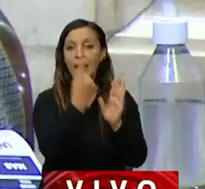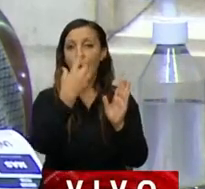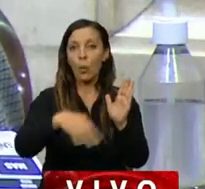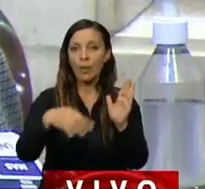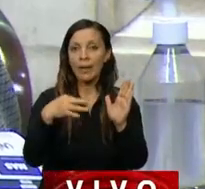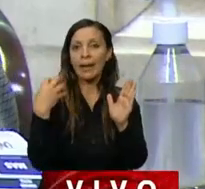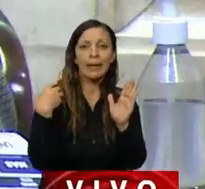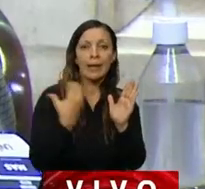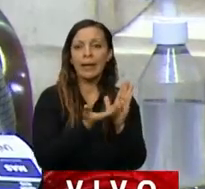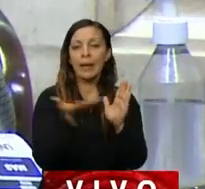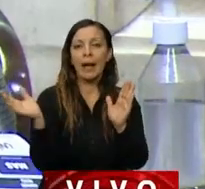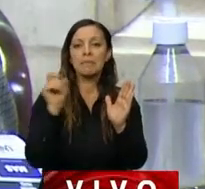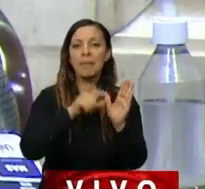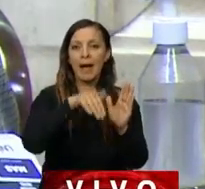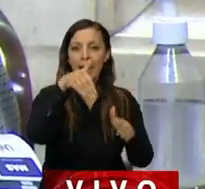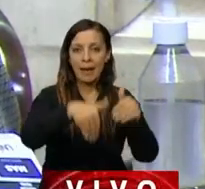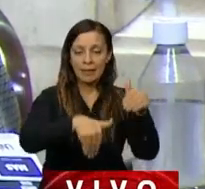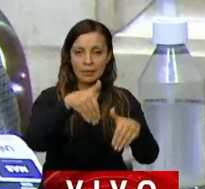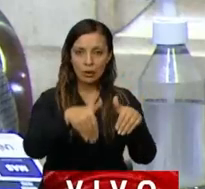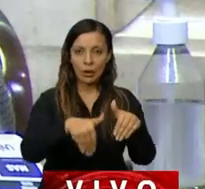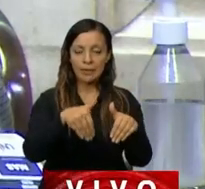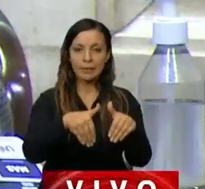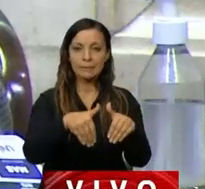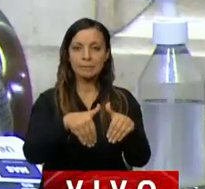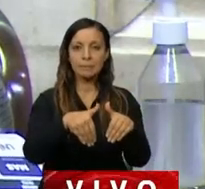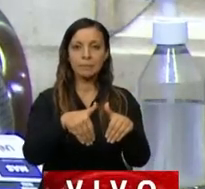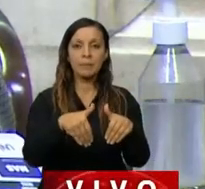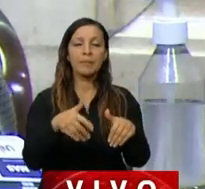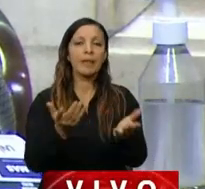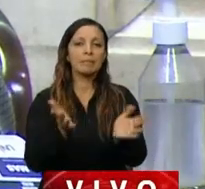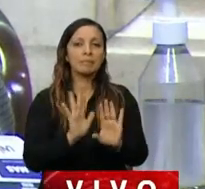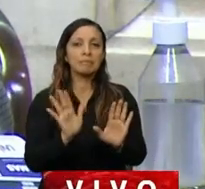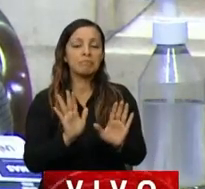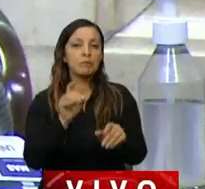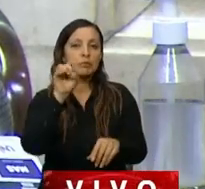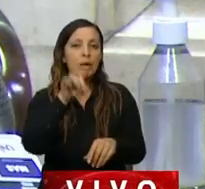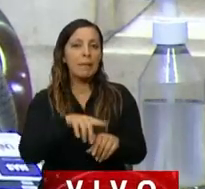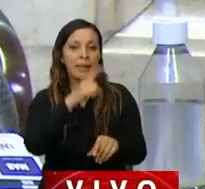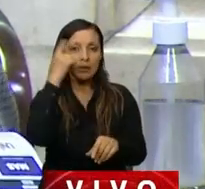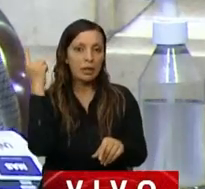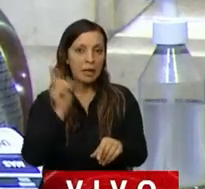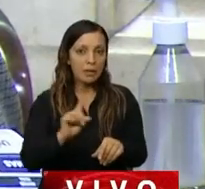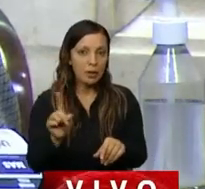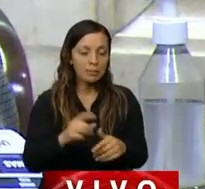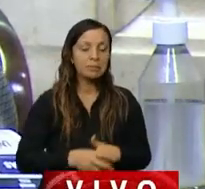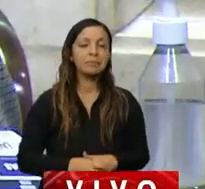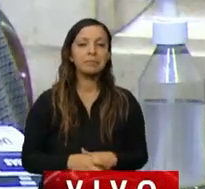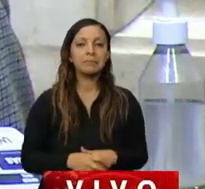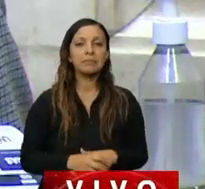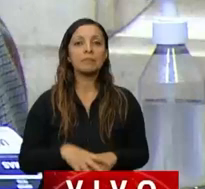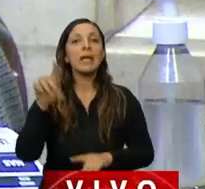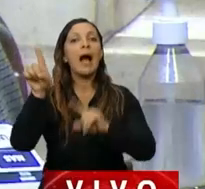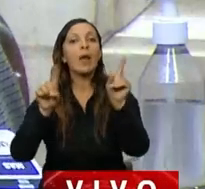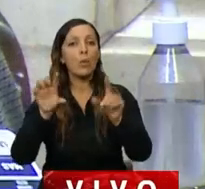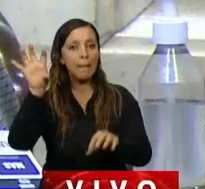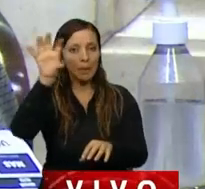general para las elecciones, en ninguna parte para las elecciones nacionales, solamente en